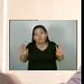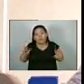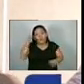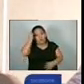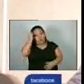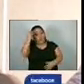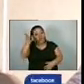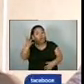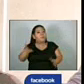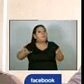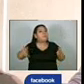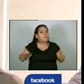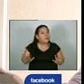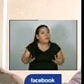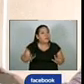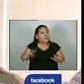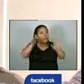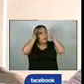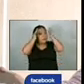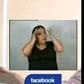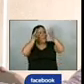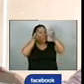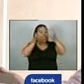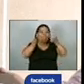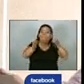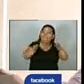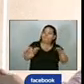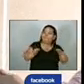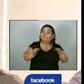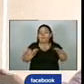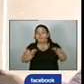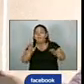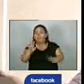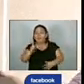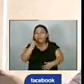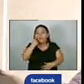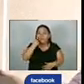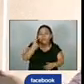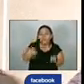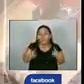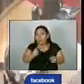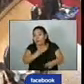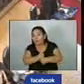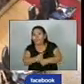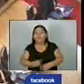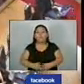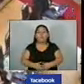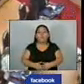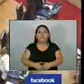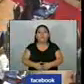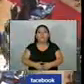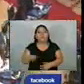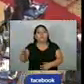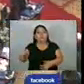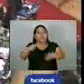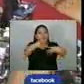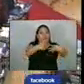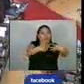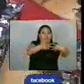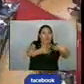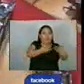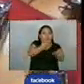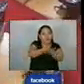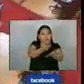totalmente obvia pero creo que esta decisión va a mostrar pronto que no es la más adecuada y ante la propuesta de la ley